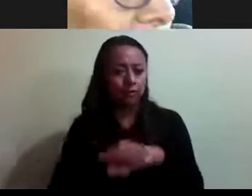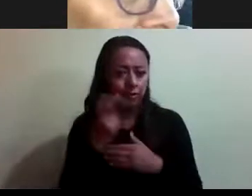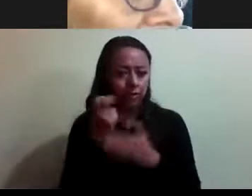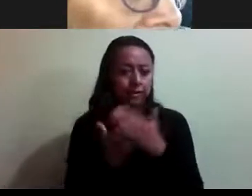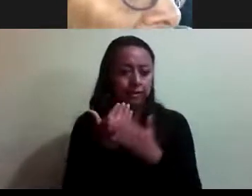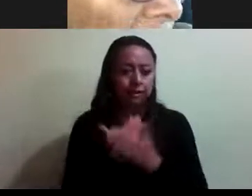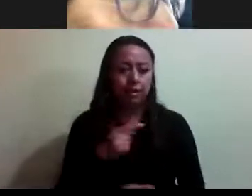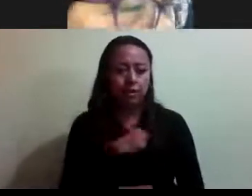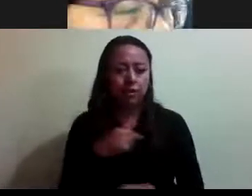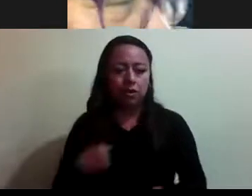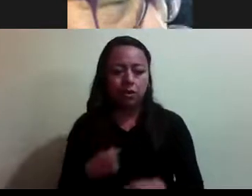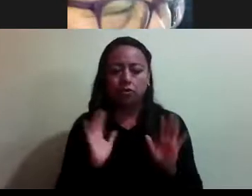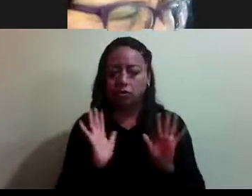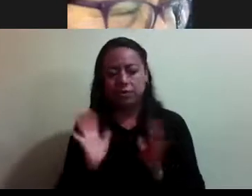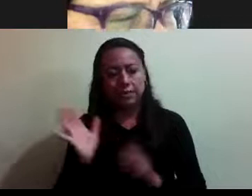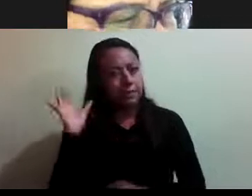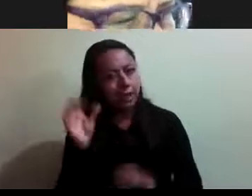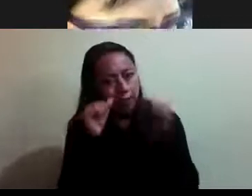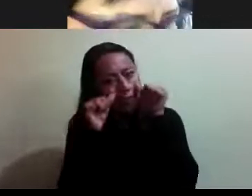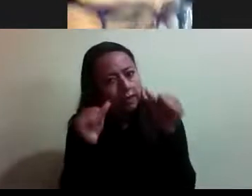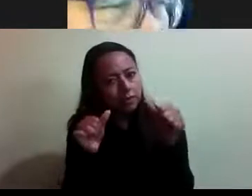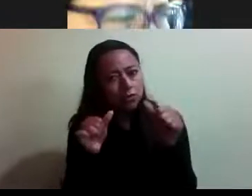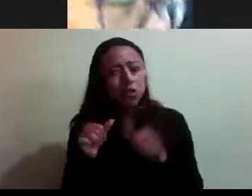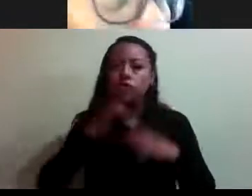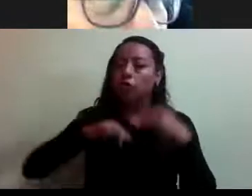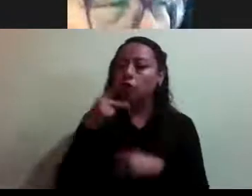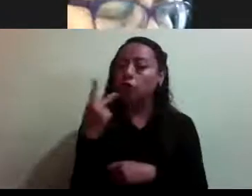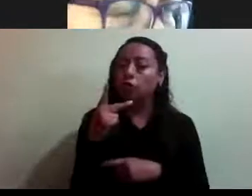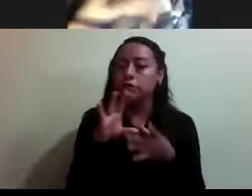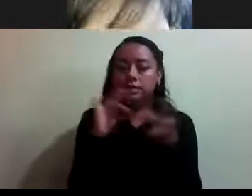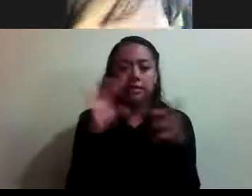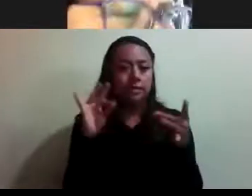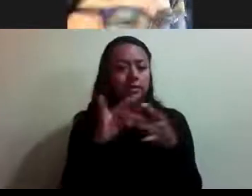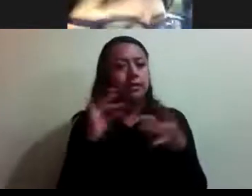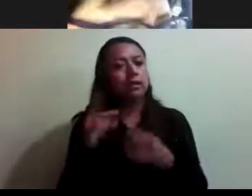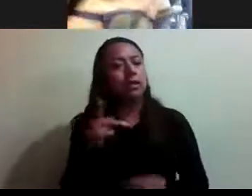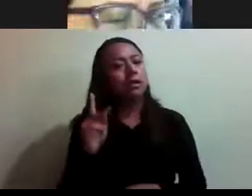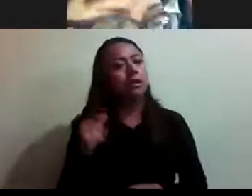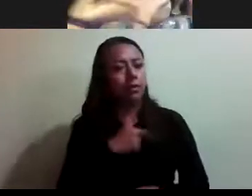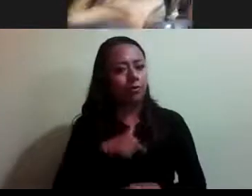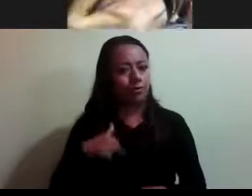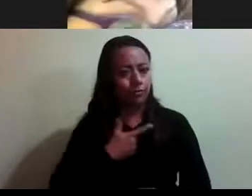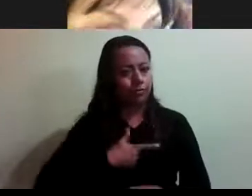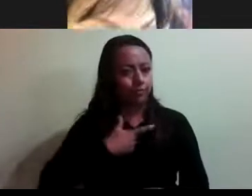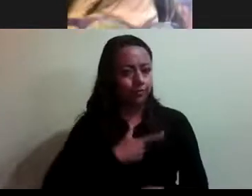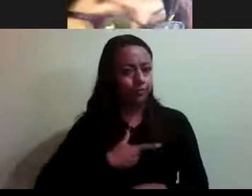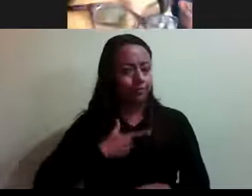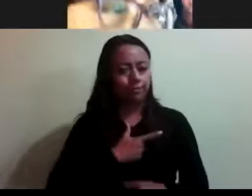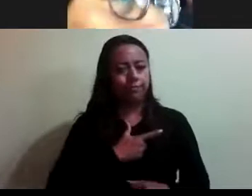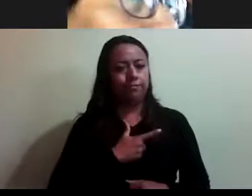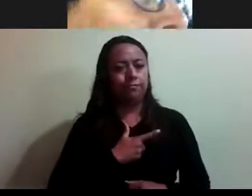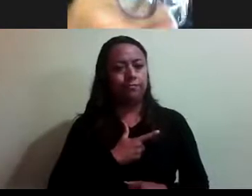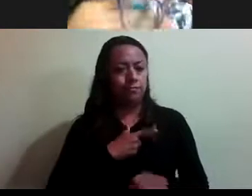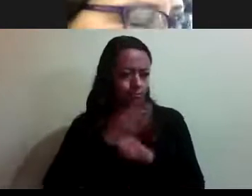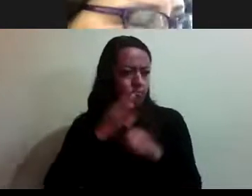con atención los planteamientos que nos ha compartido y nos gustaría, por supuesto, precisar